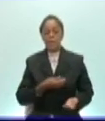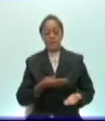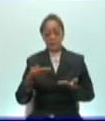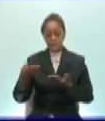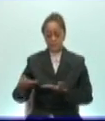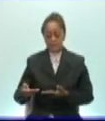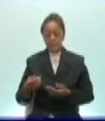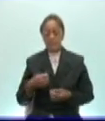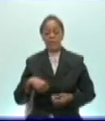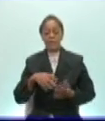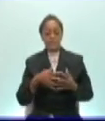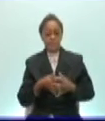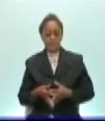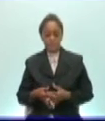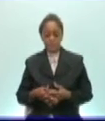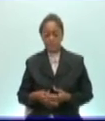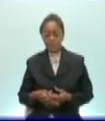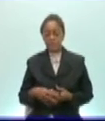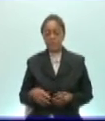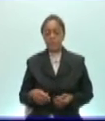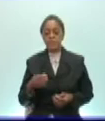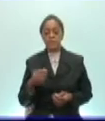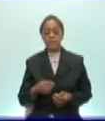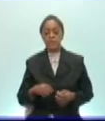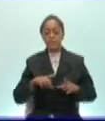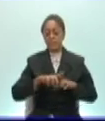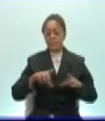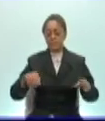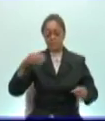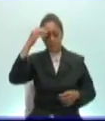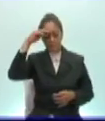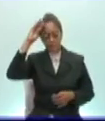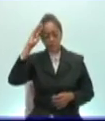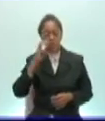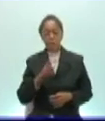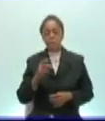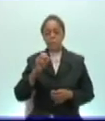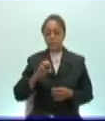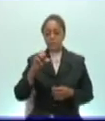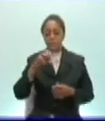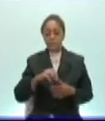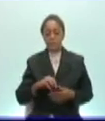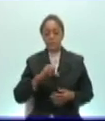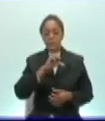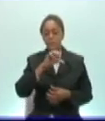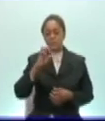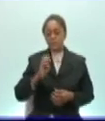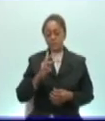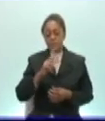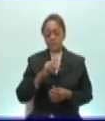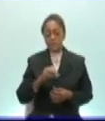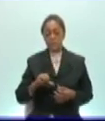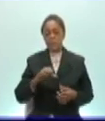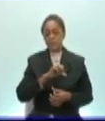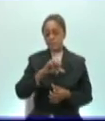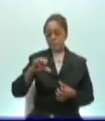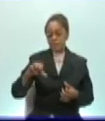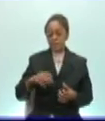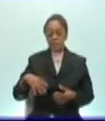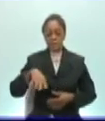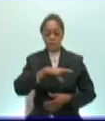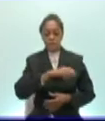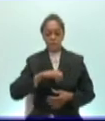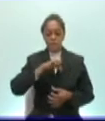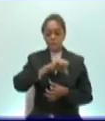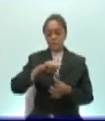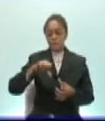cede a Estados Unidos las islas de Cuba, Puerto Rico, Filipinas, las Islas Juan, las Islas